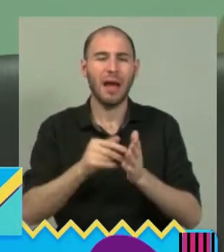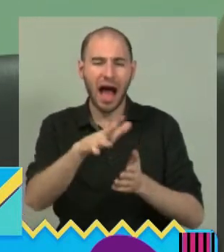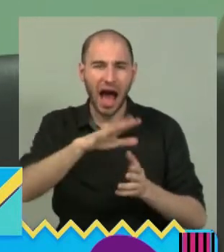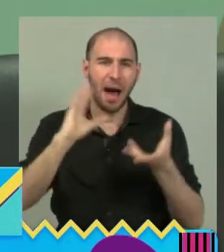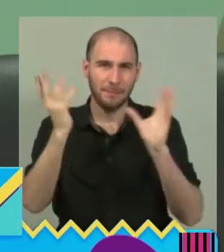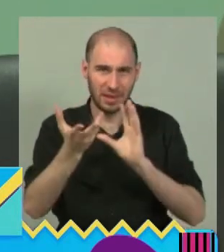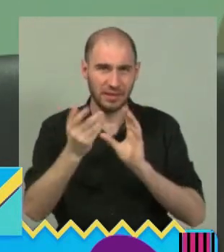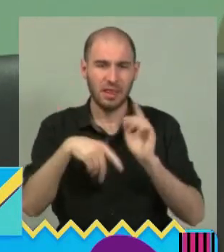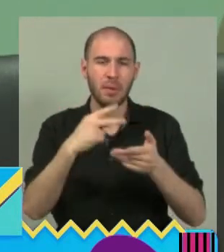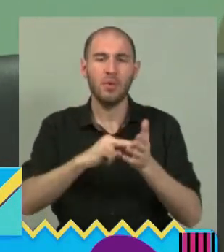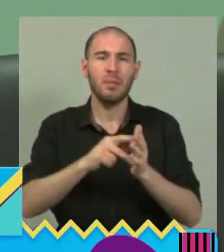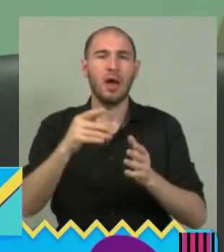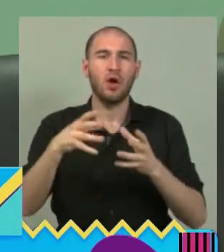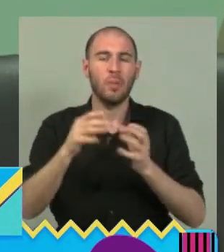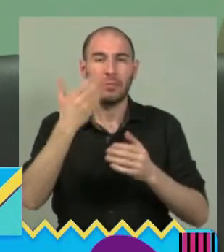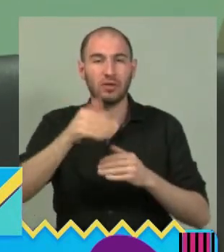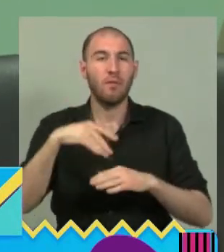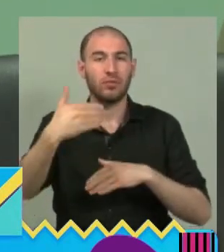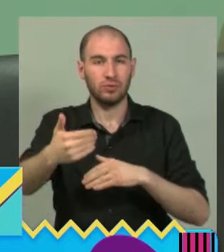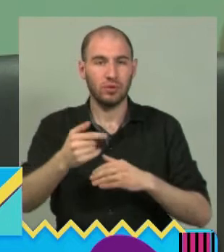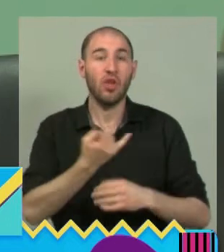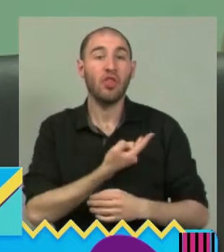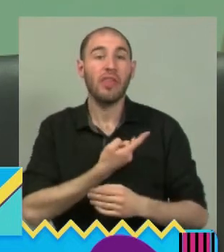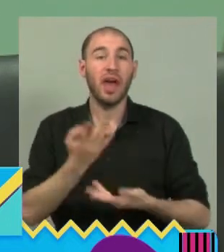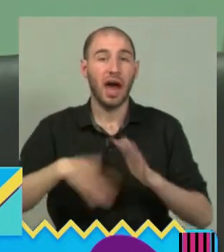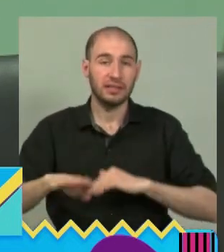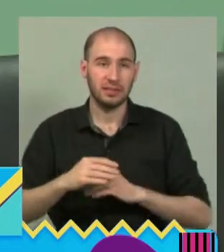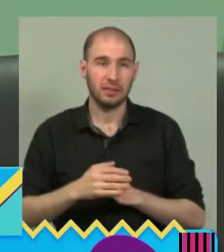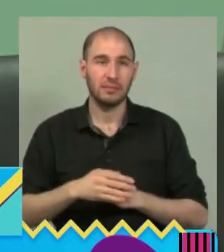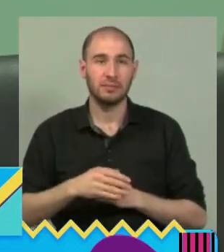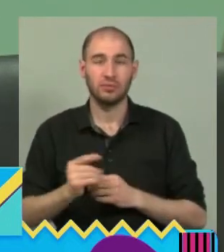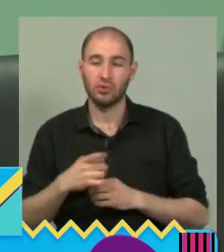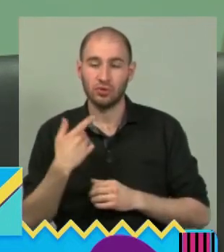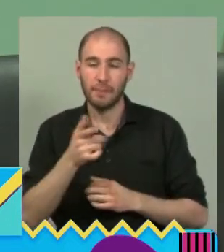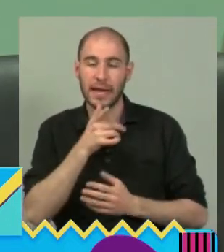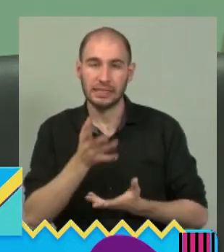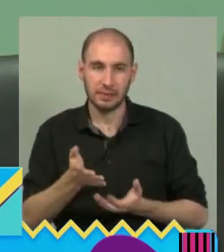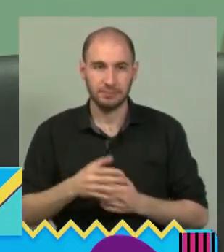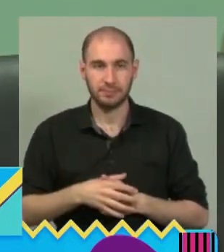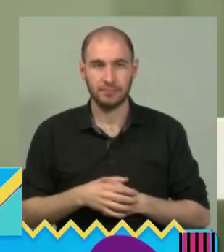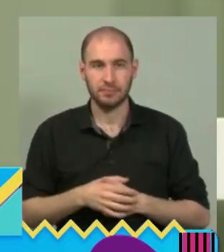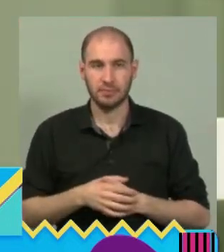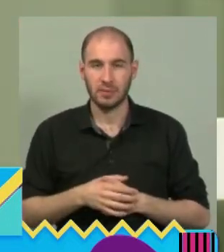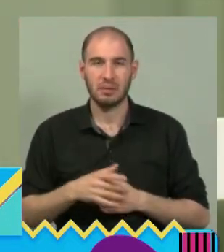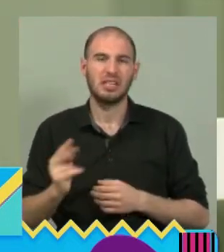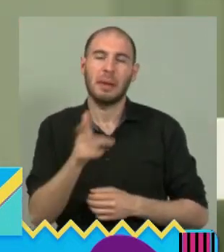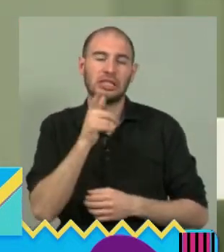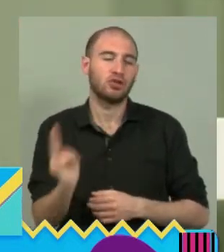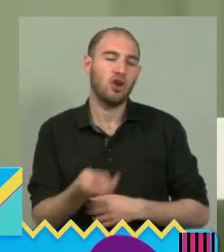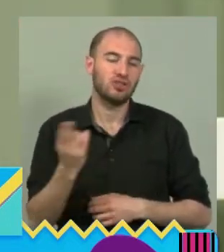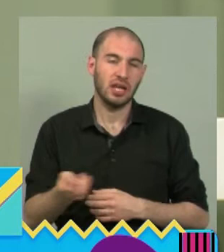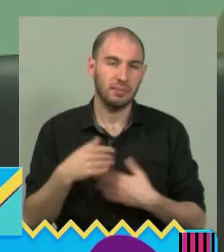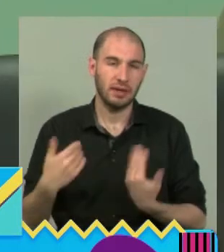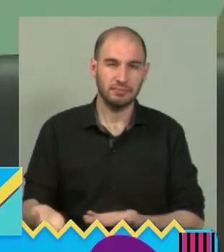pueden comprometer las generaciones futuras. ¿Dónde lo hacen? Y en donde somos más inservibles